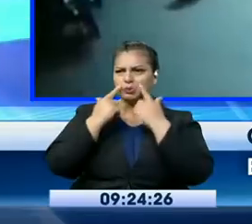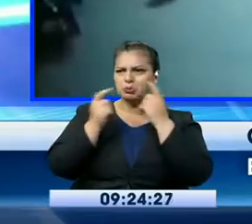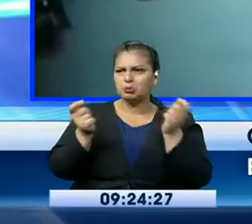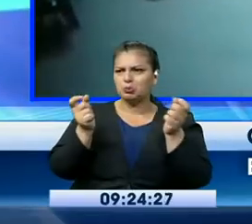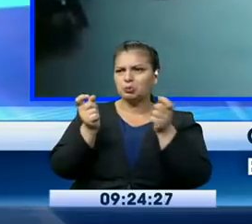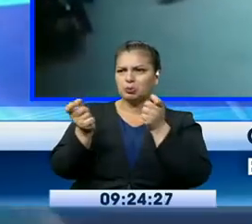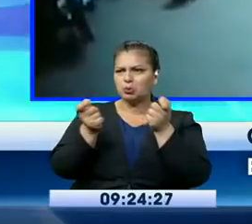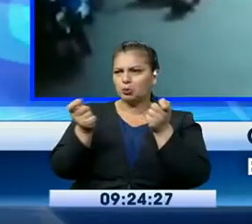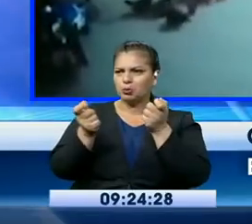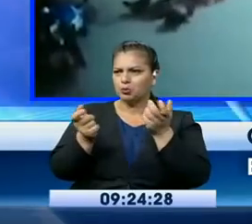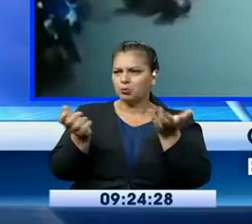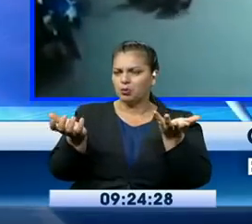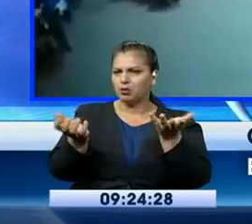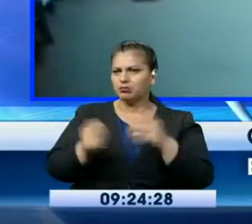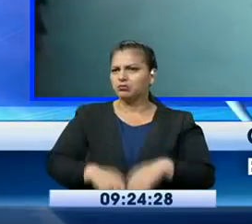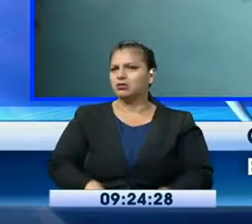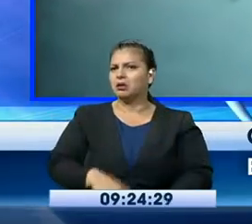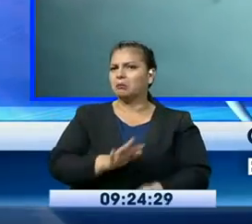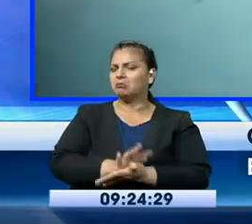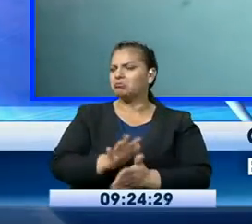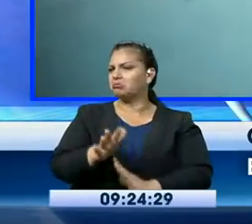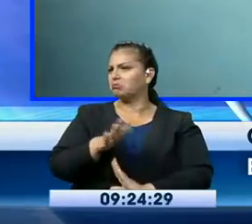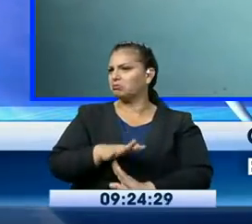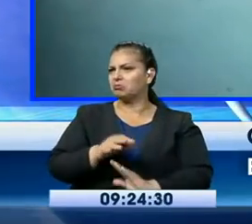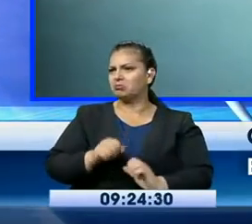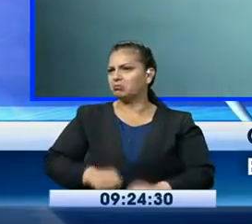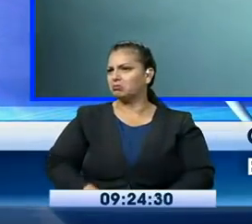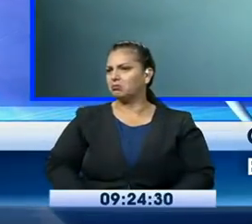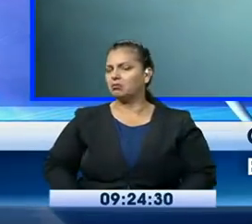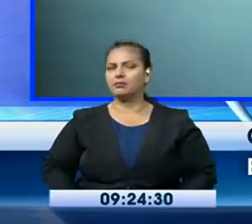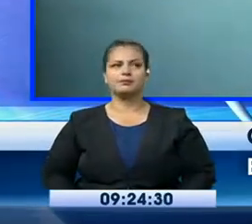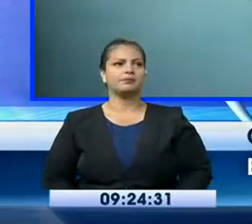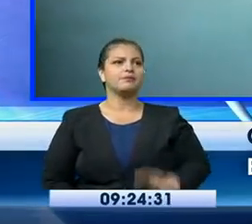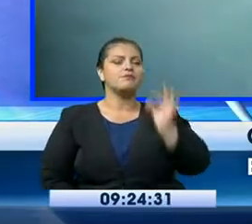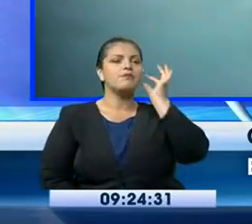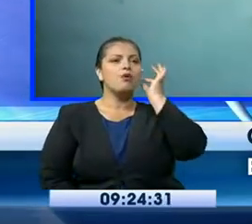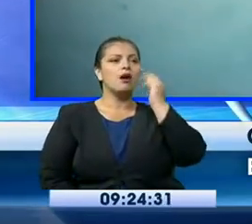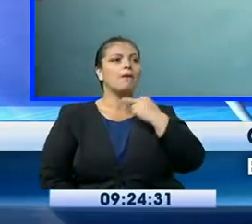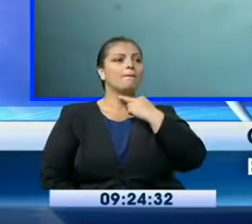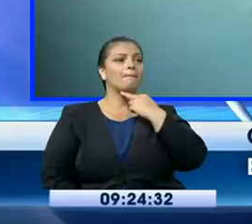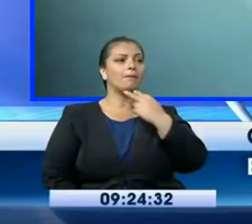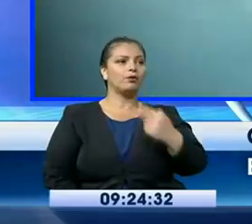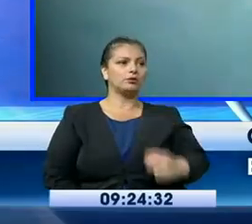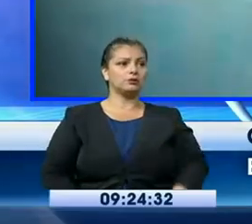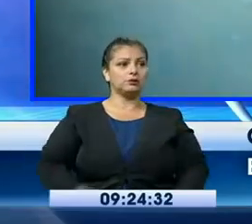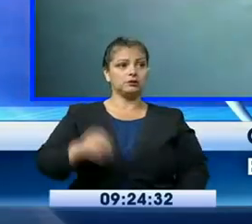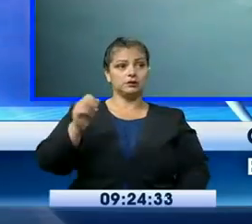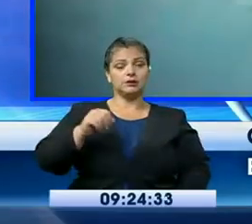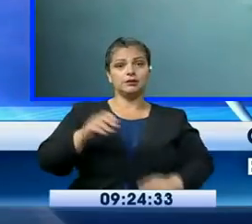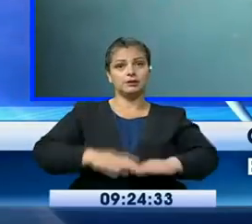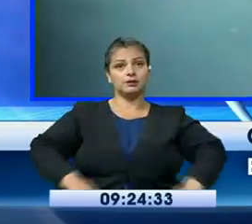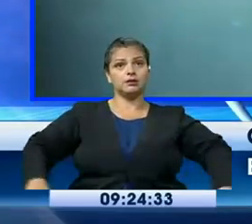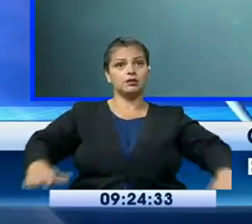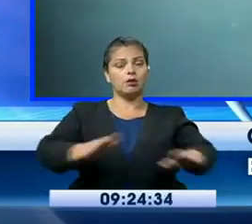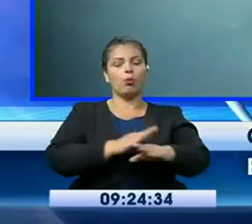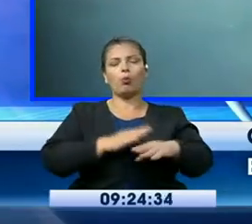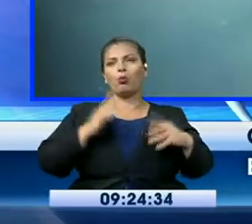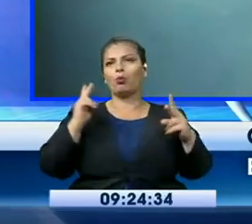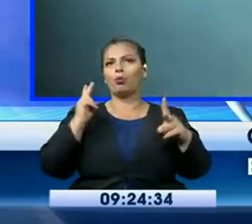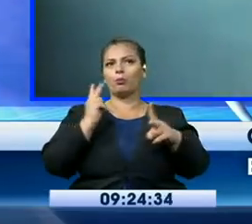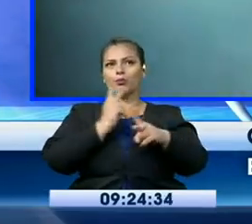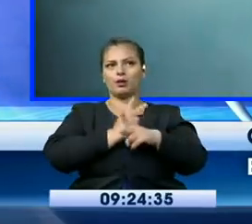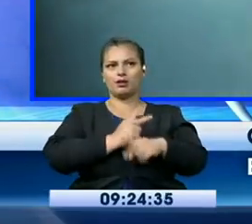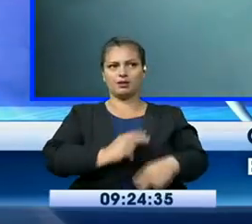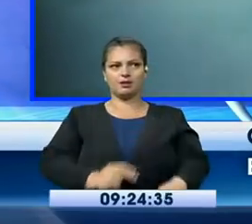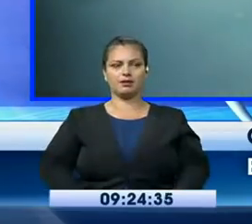trate de devolverle la tranquilidad que ese barrio claro que sí porque es peligrosísimo hacia las chicas en general